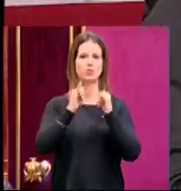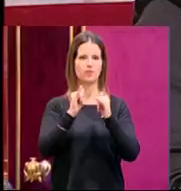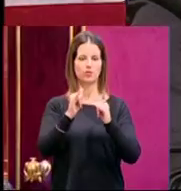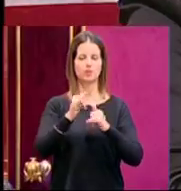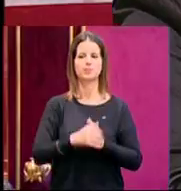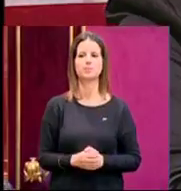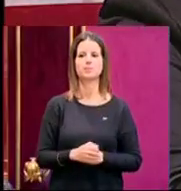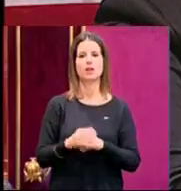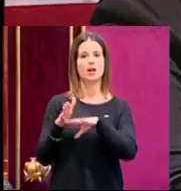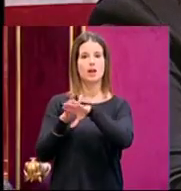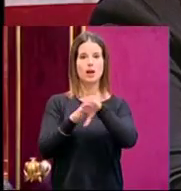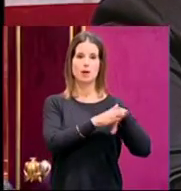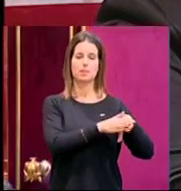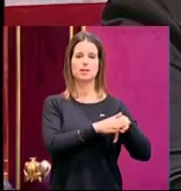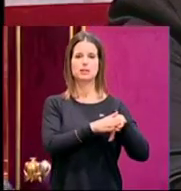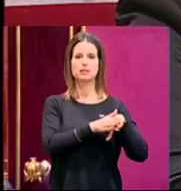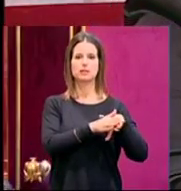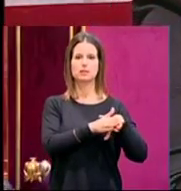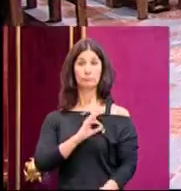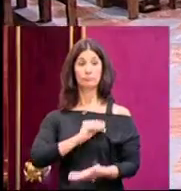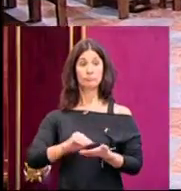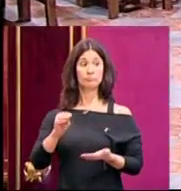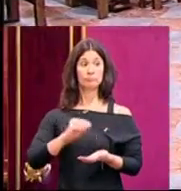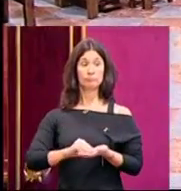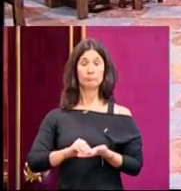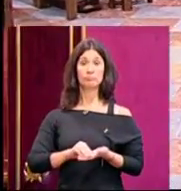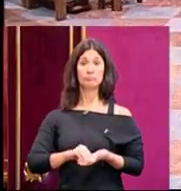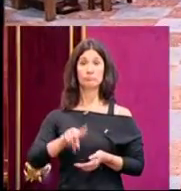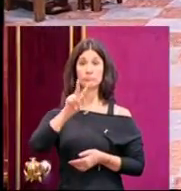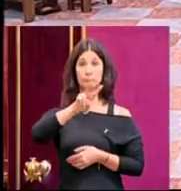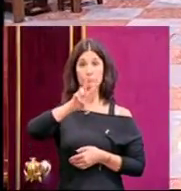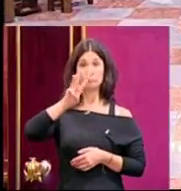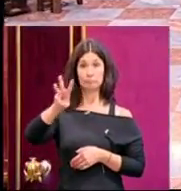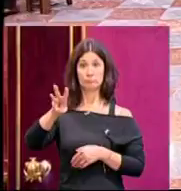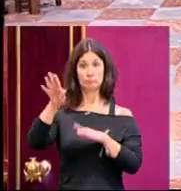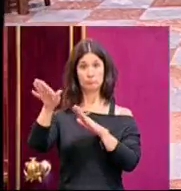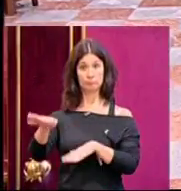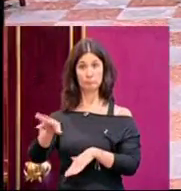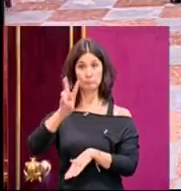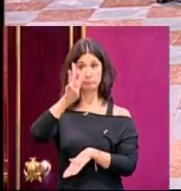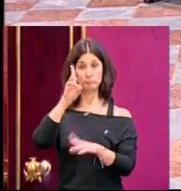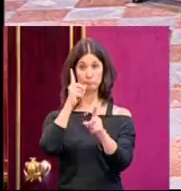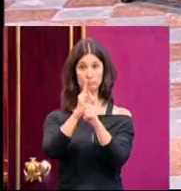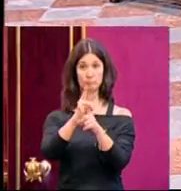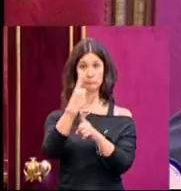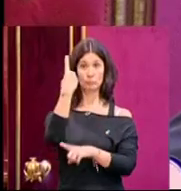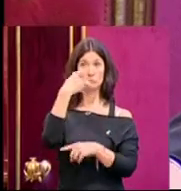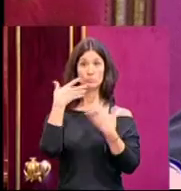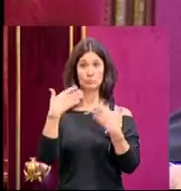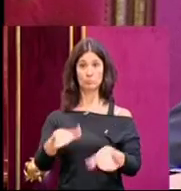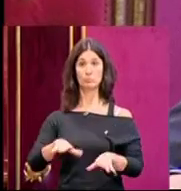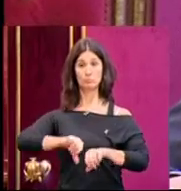de alegaciones se han tenido en cuenta numerosas aportaciones llegadas de los partidos políticos y desde Equo y Agnadi. Yo creo que este es un marco